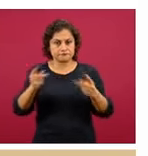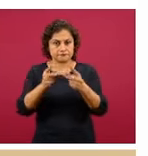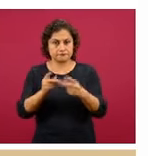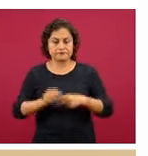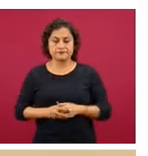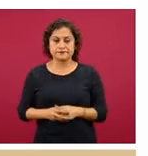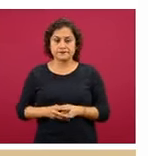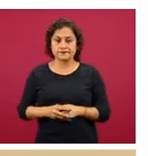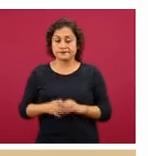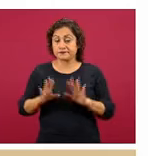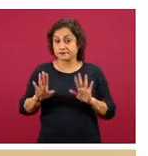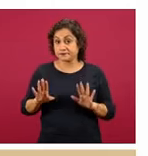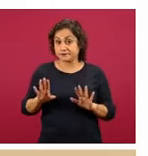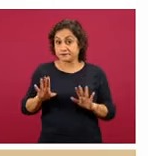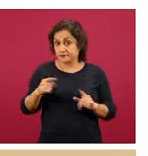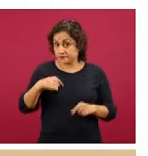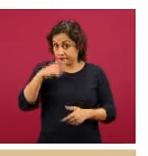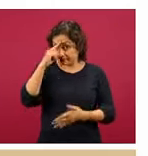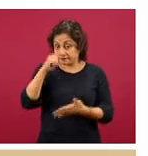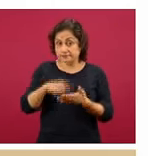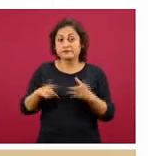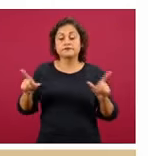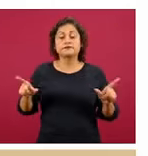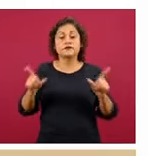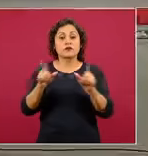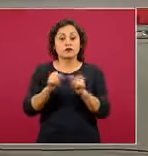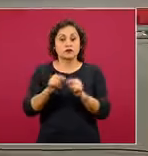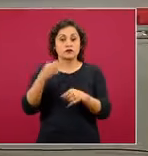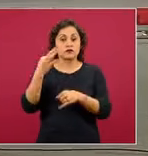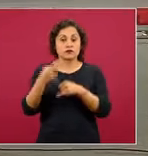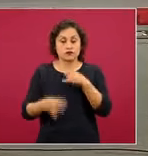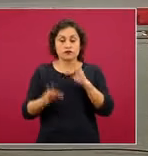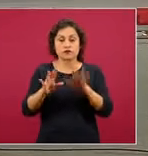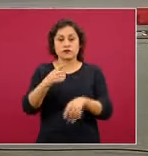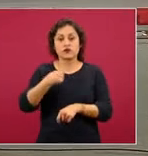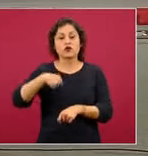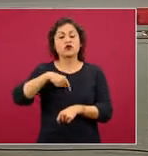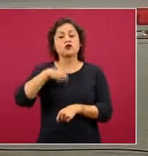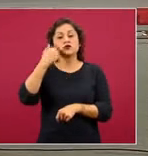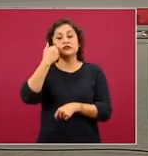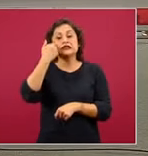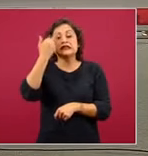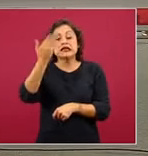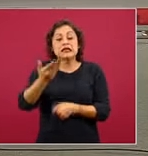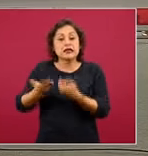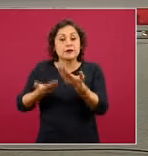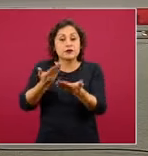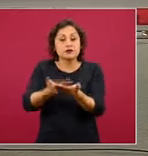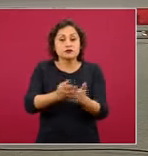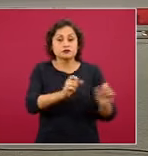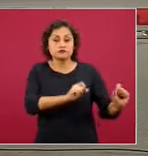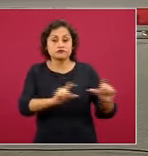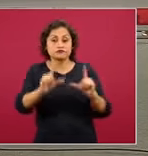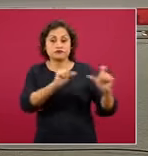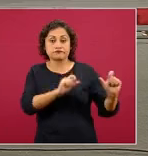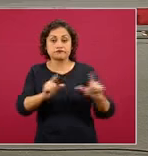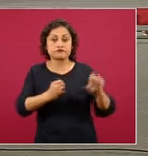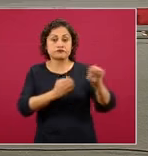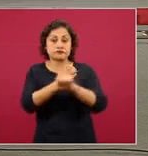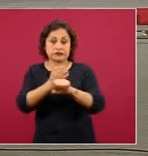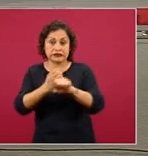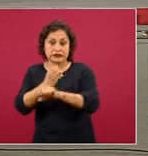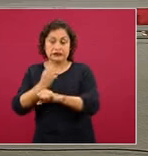esto, creo que es la última, queríamos presentar así el panorama de cada una de las entidades. El